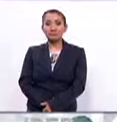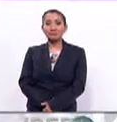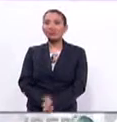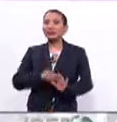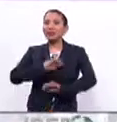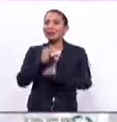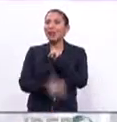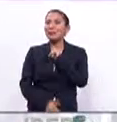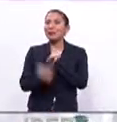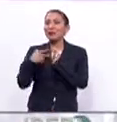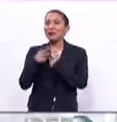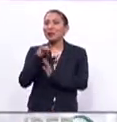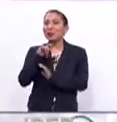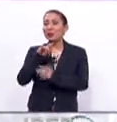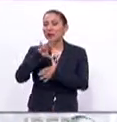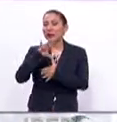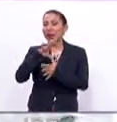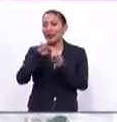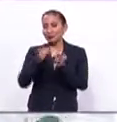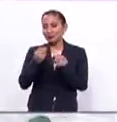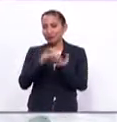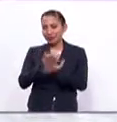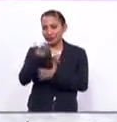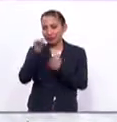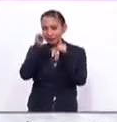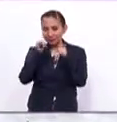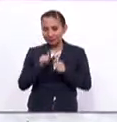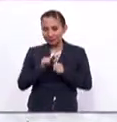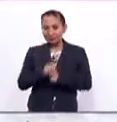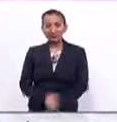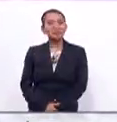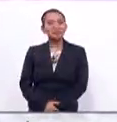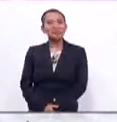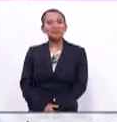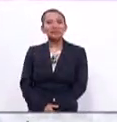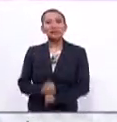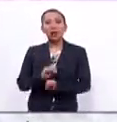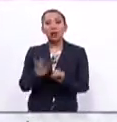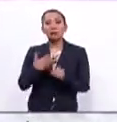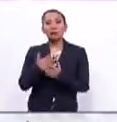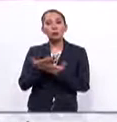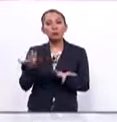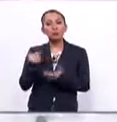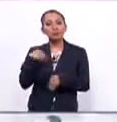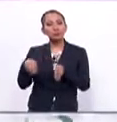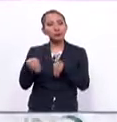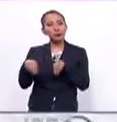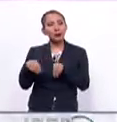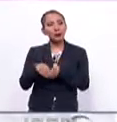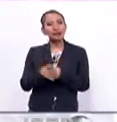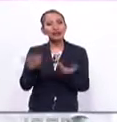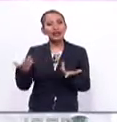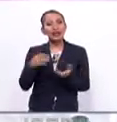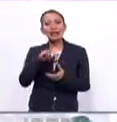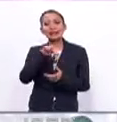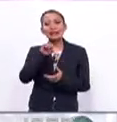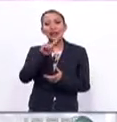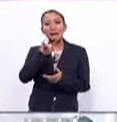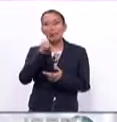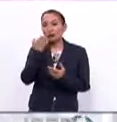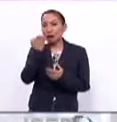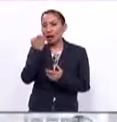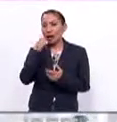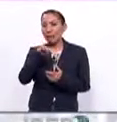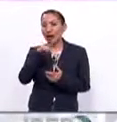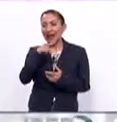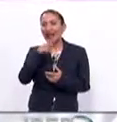Así llegamos al final de esta emisión de Iberoamérica al Día. Muchísimas gracias por habernos acompañado. Así es, nos vamos muy movidos con la Sambla, la Escuela de